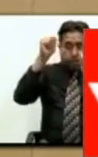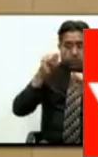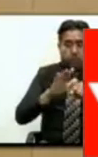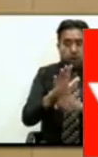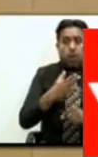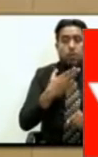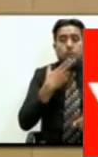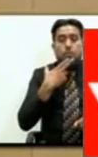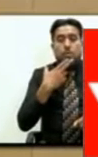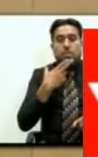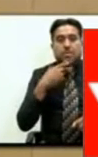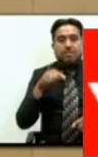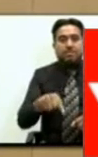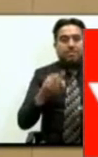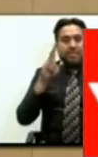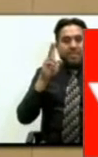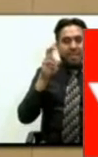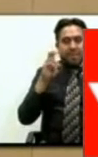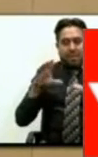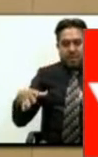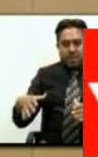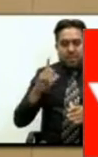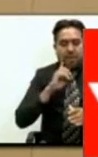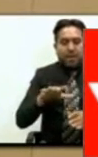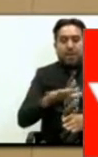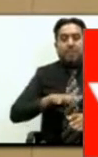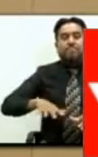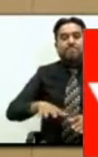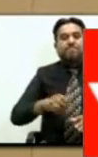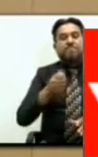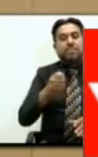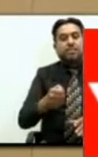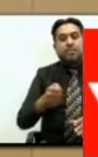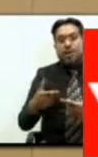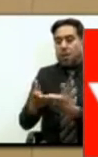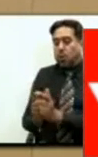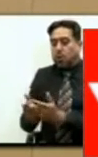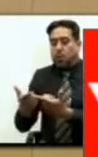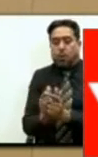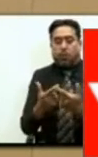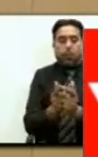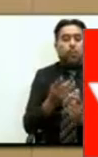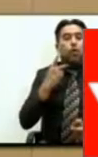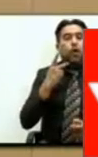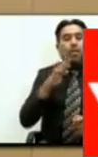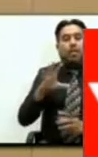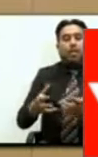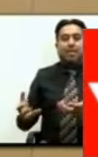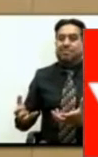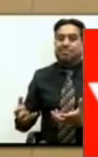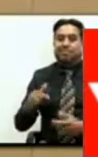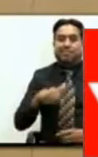utilice el tema las causas de las mujeres con fines partidistas cuando me parece que el congreso